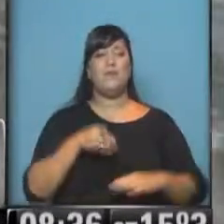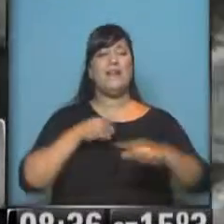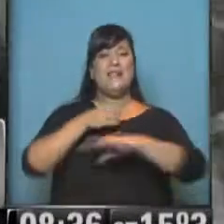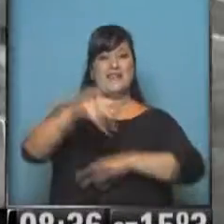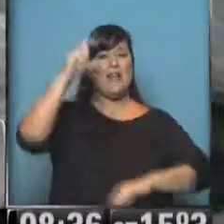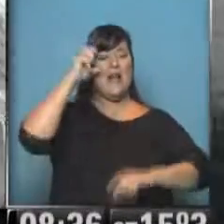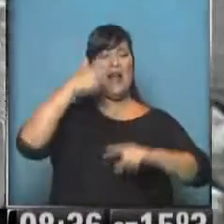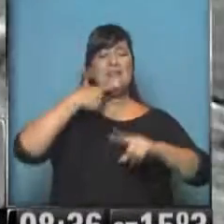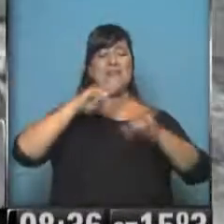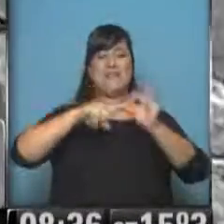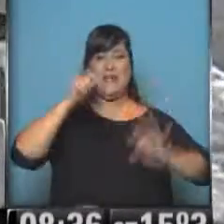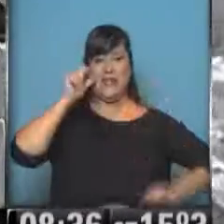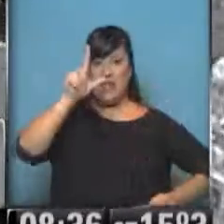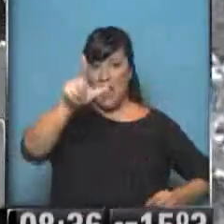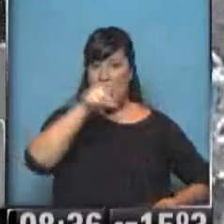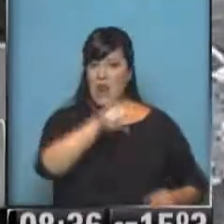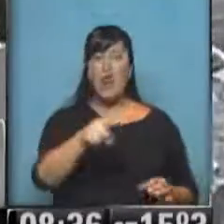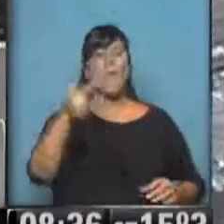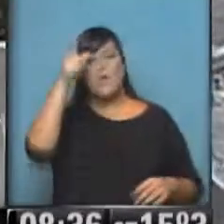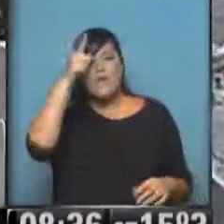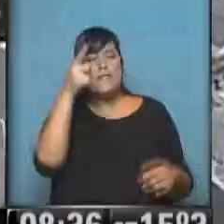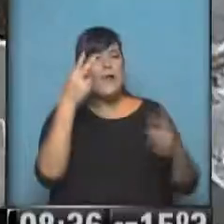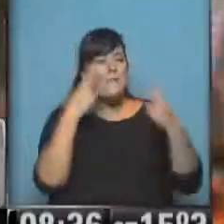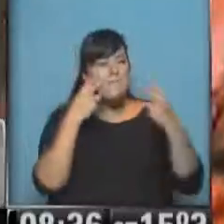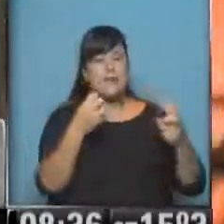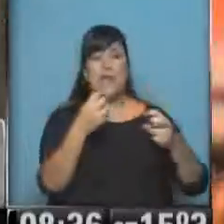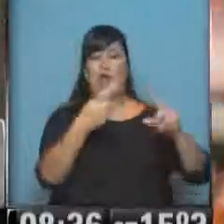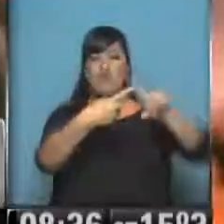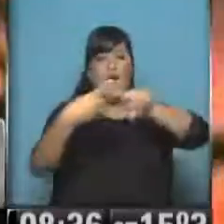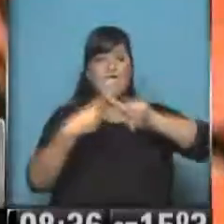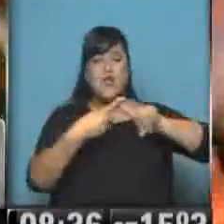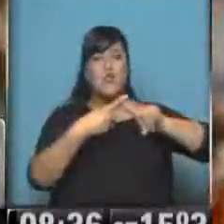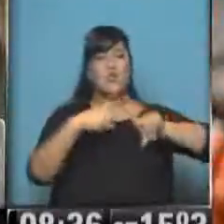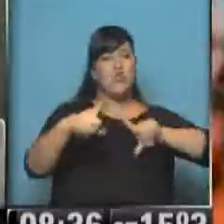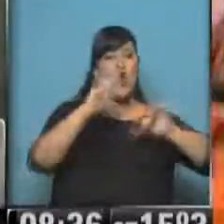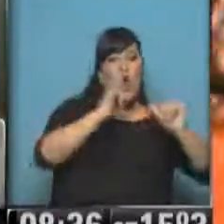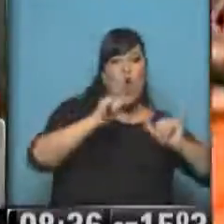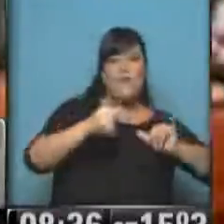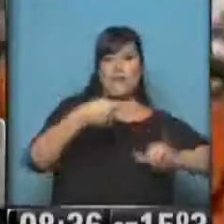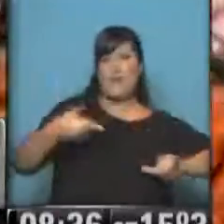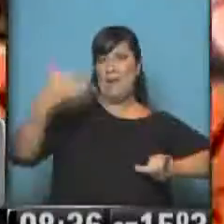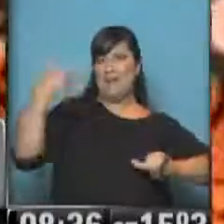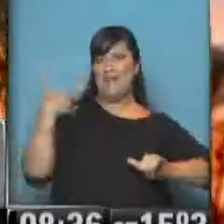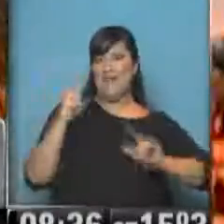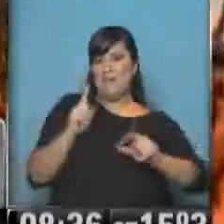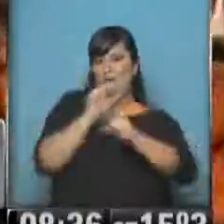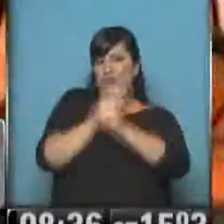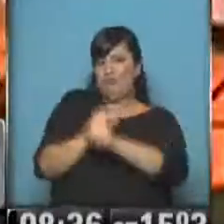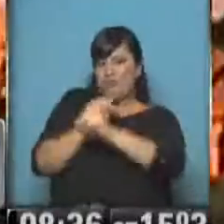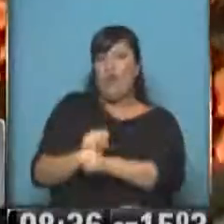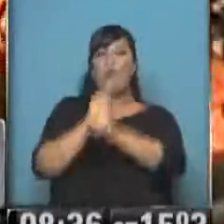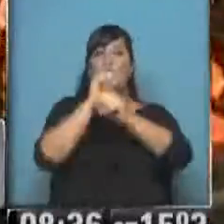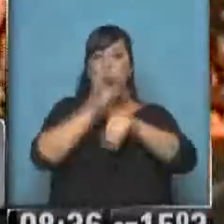la justicia está investigando los vínculos de estos jóvenes con los otros detenidos la semana pasada por provocar los cuatro